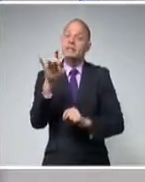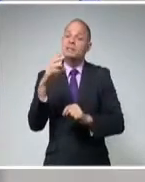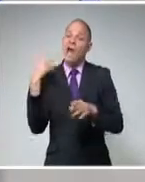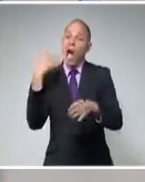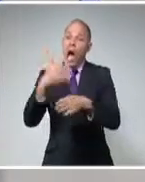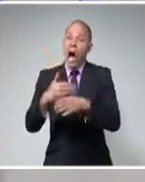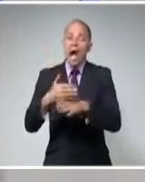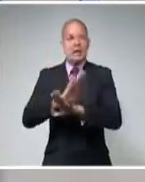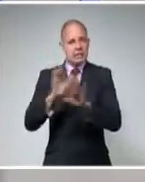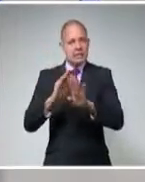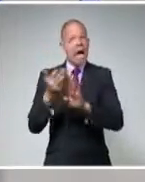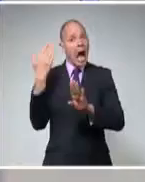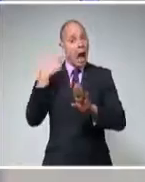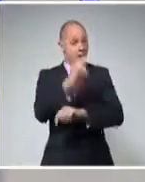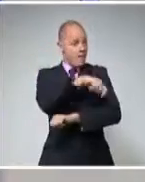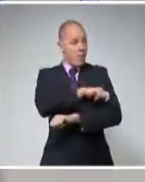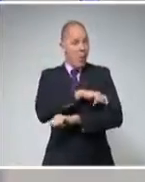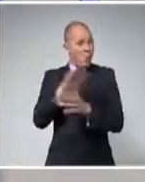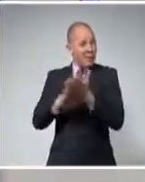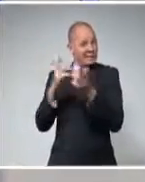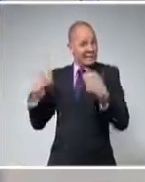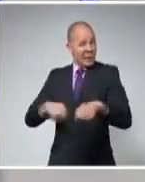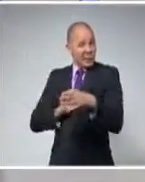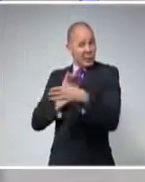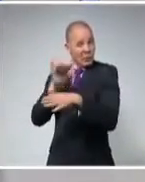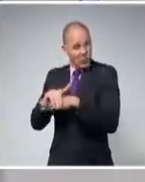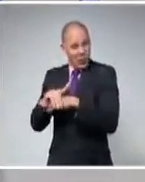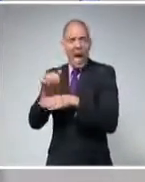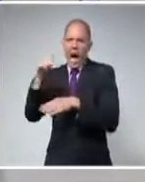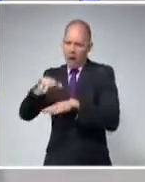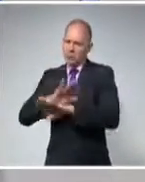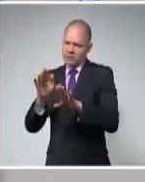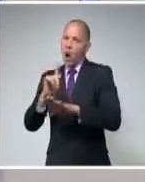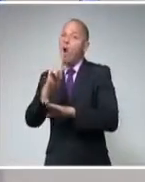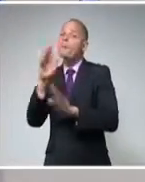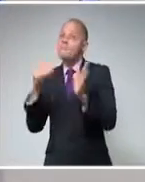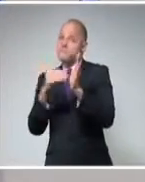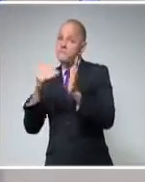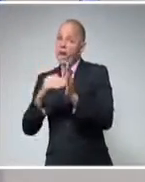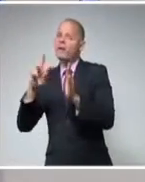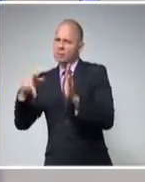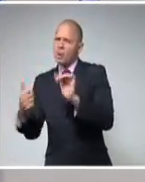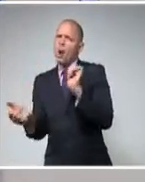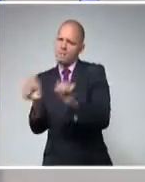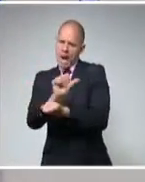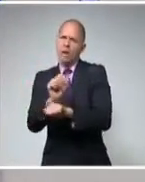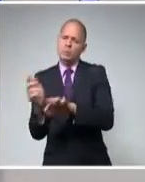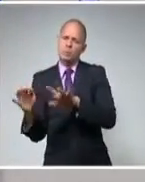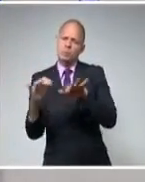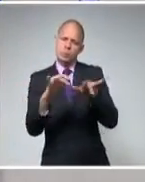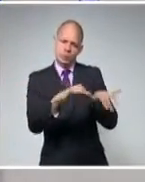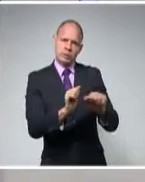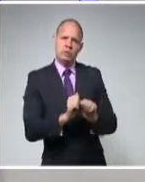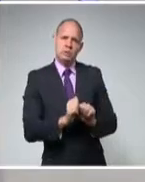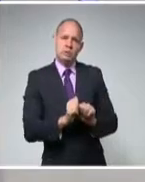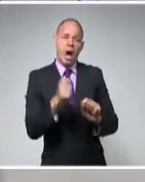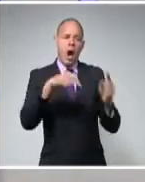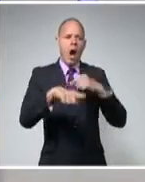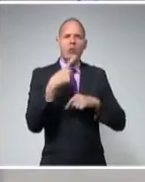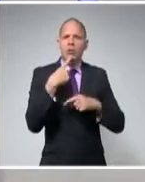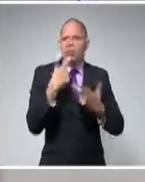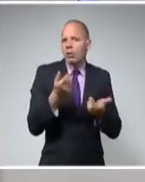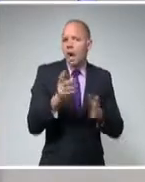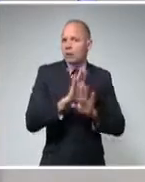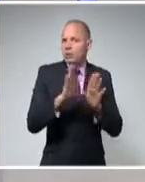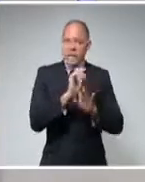de desplazados y hasta el momento 1 millón de sirios regresaron del exterior. Otros datos positivos dan cuenta de la reconstrucción